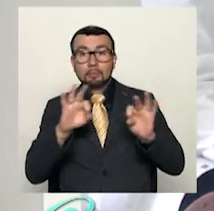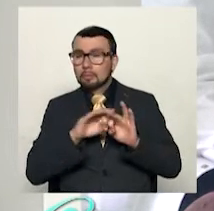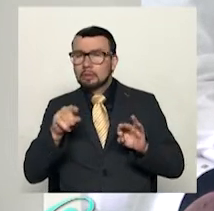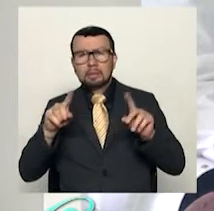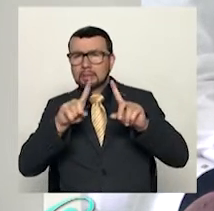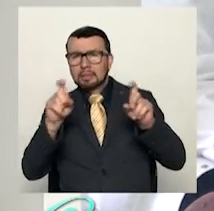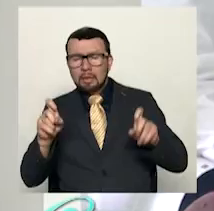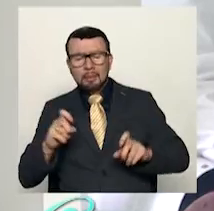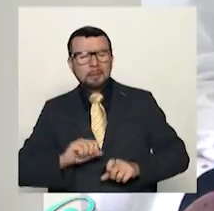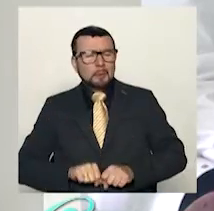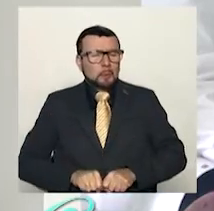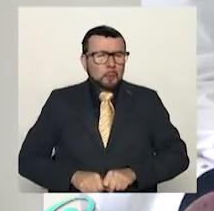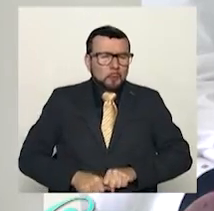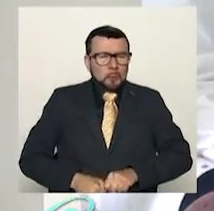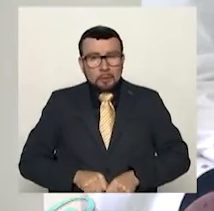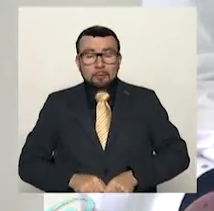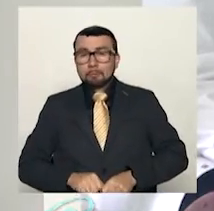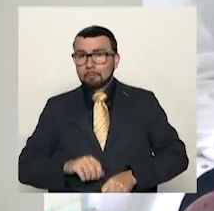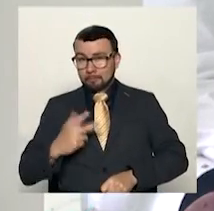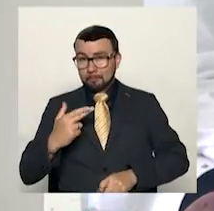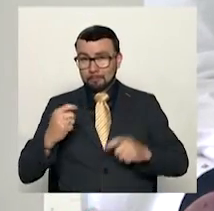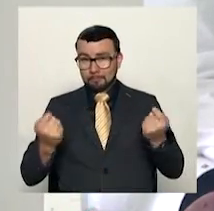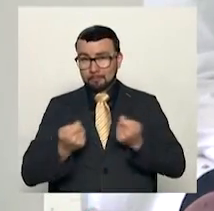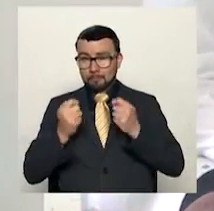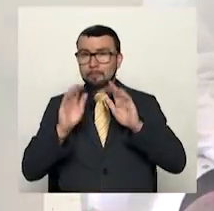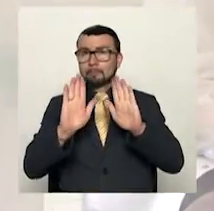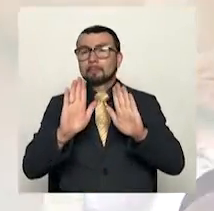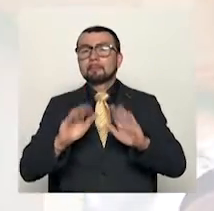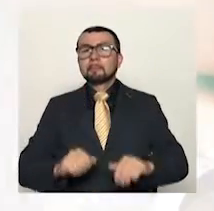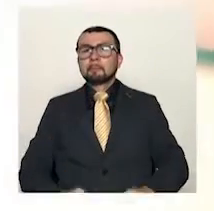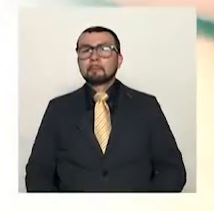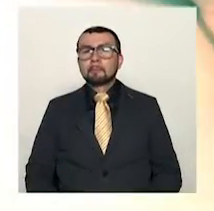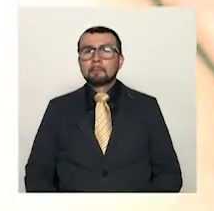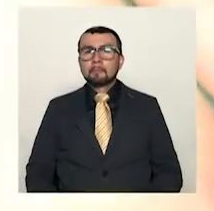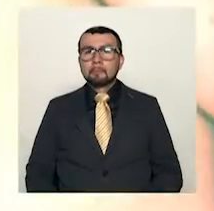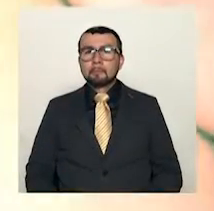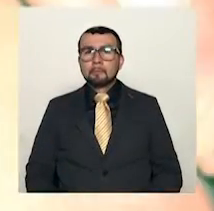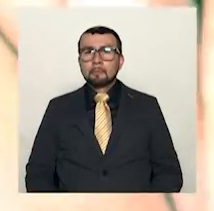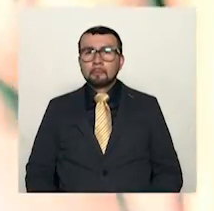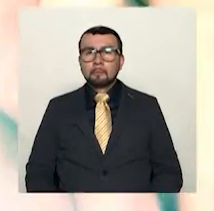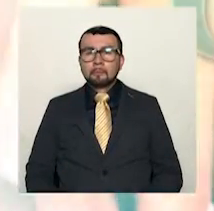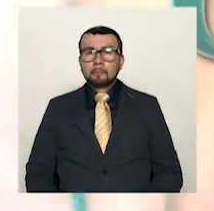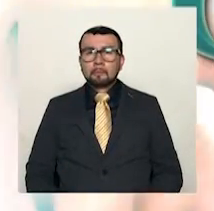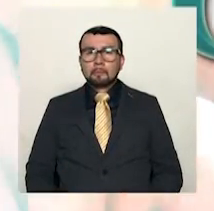tema del cólico abdominal. Ya regresamos después de este corte de comerciales.